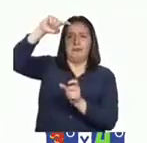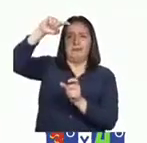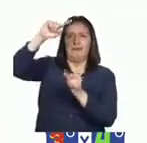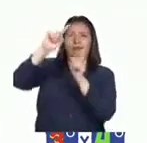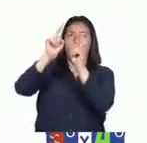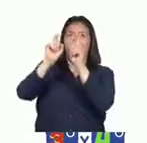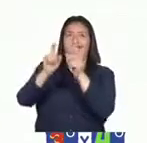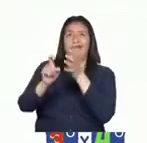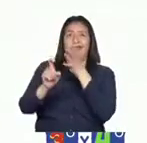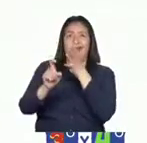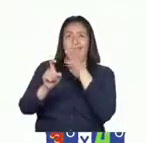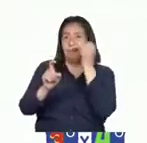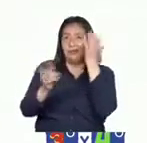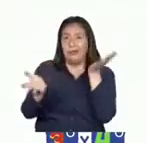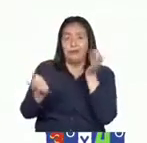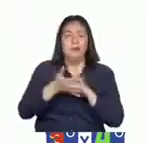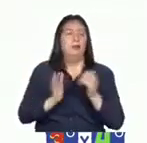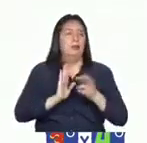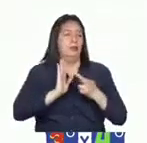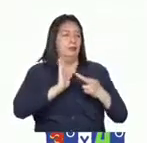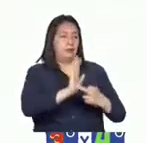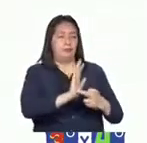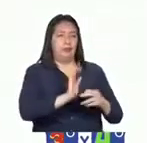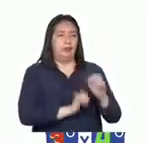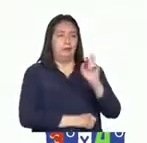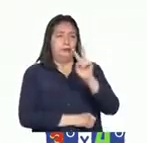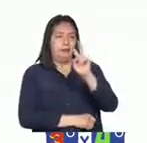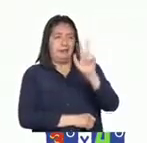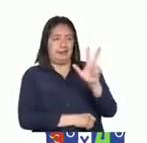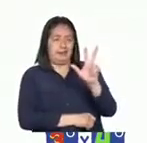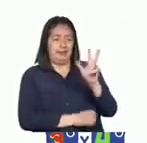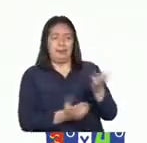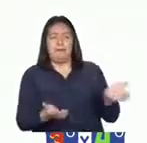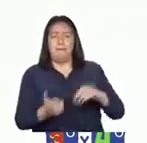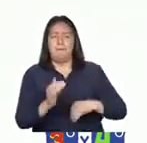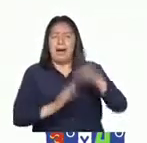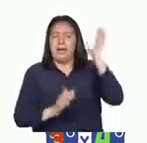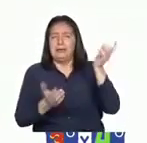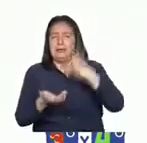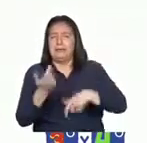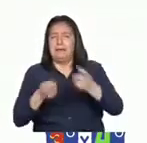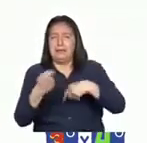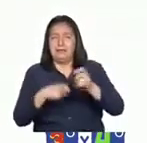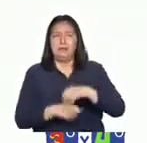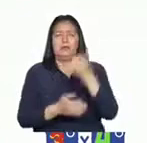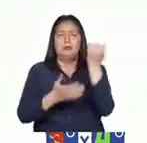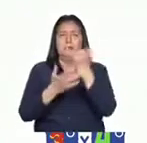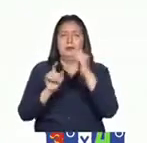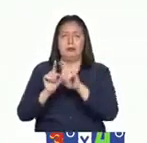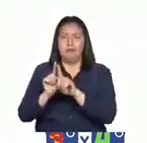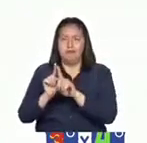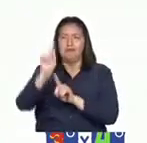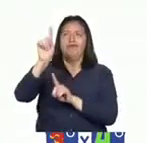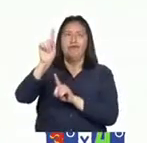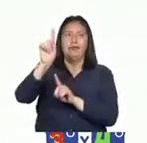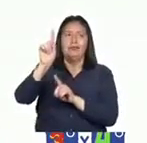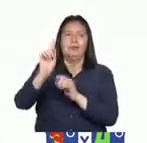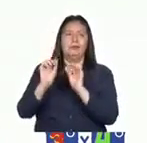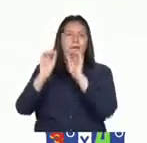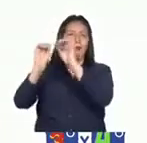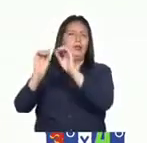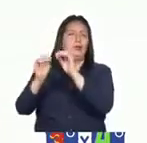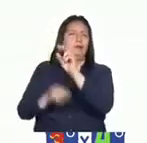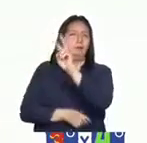signos de interrogación. Para representar las 23 mantas más que vendió Quilla, dibujaron una flecha y sobre ella